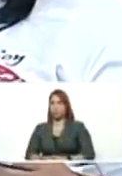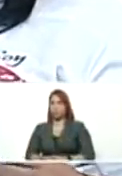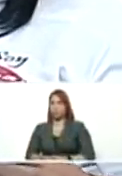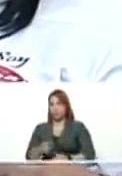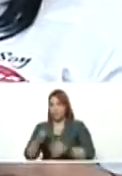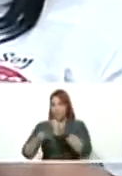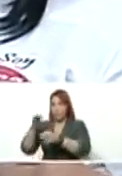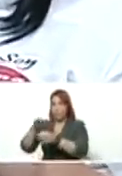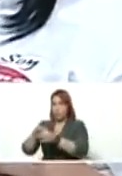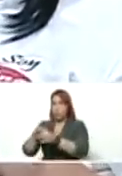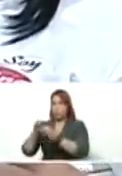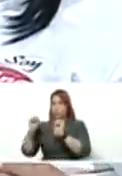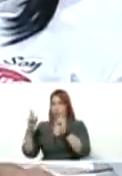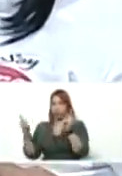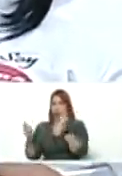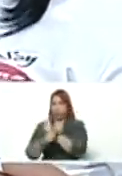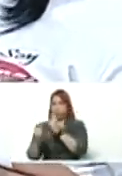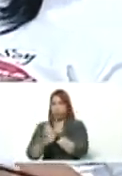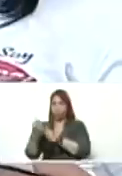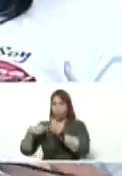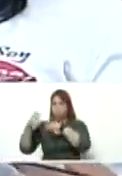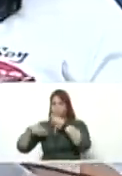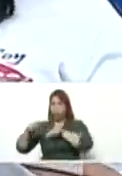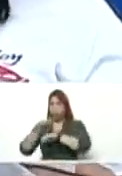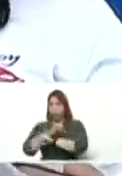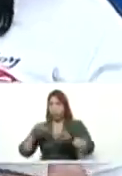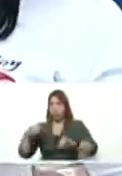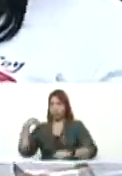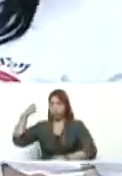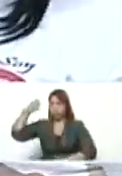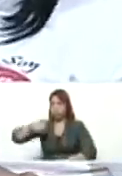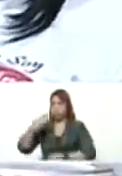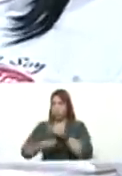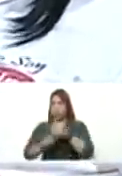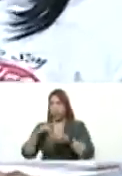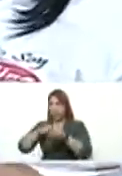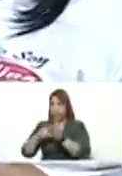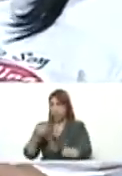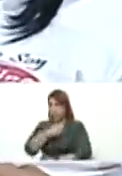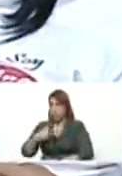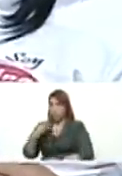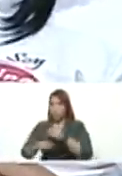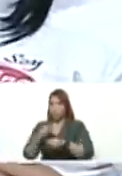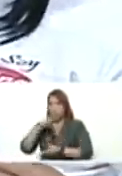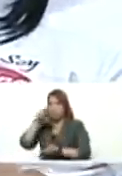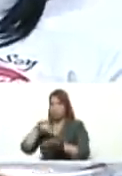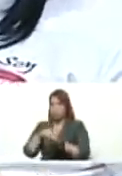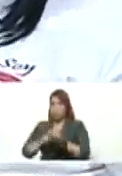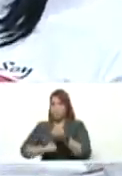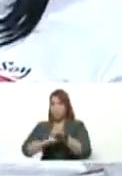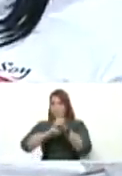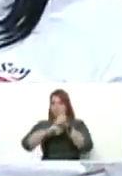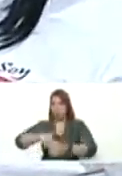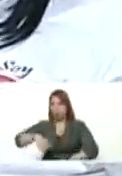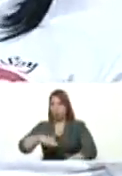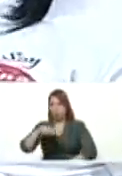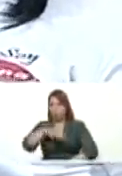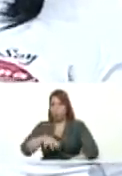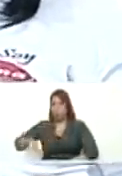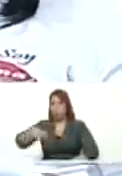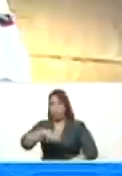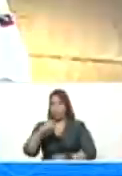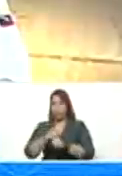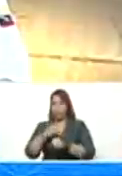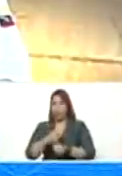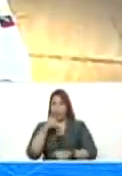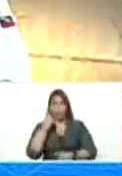para lograr la sustitución de importación. Correcto. Eso ya se viene realizando, sin embargo, lo queremos hacer nacional e impulsarlo en todas las entidades de trabajo. Bueno,